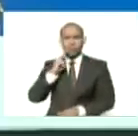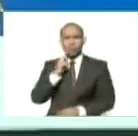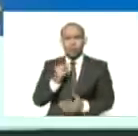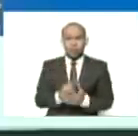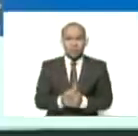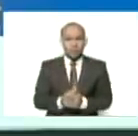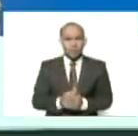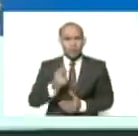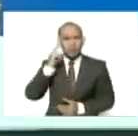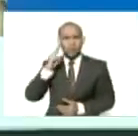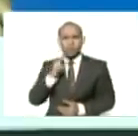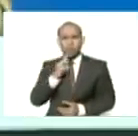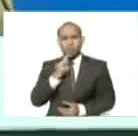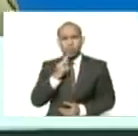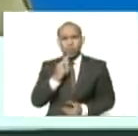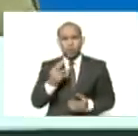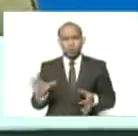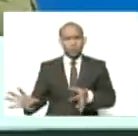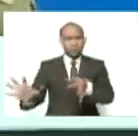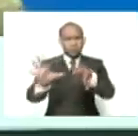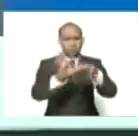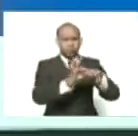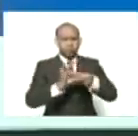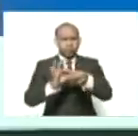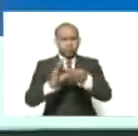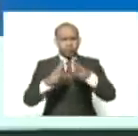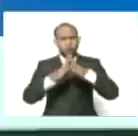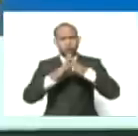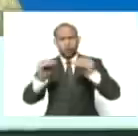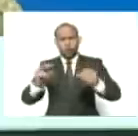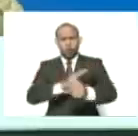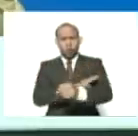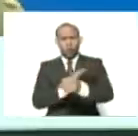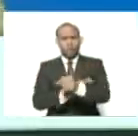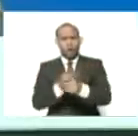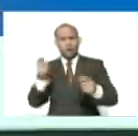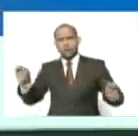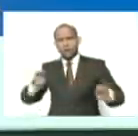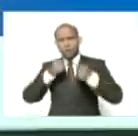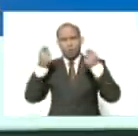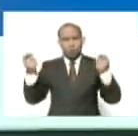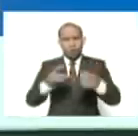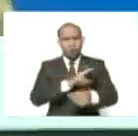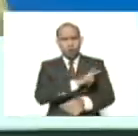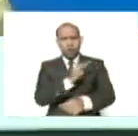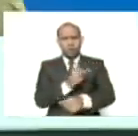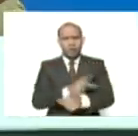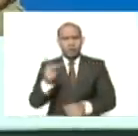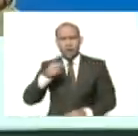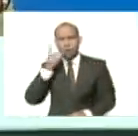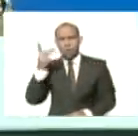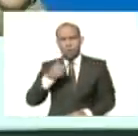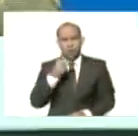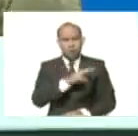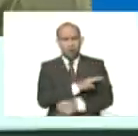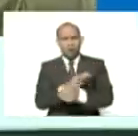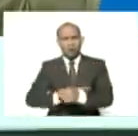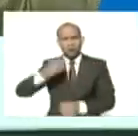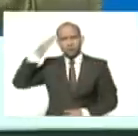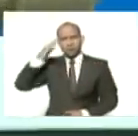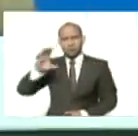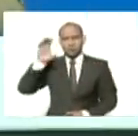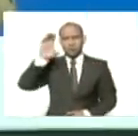Bolívar logró unir todas las fuerzas populares, todas las fuerzas políticas y todas las fuerzas militares de la patria